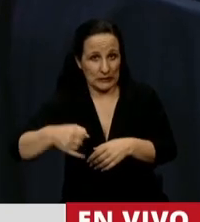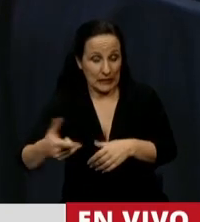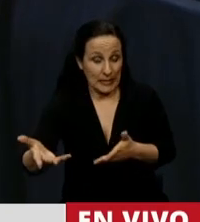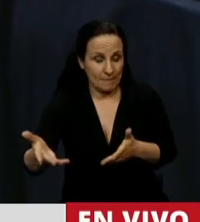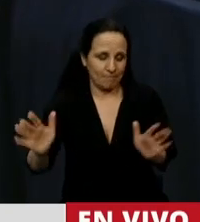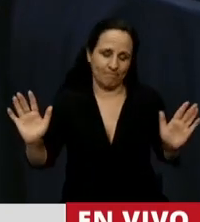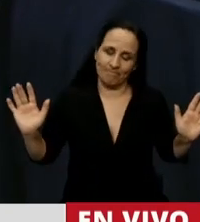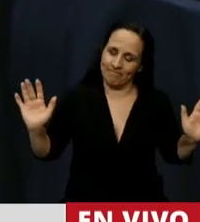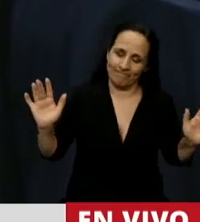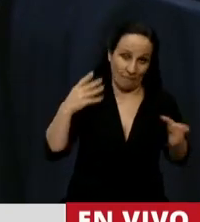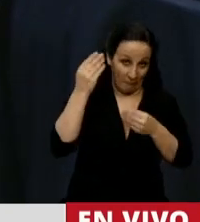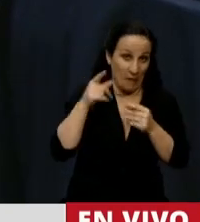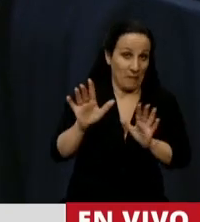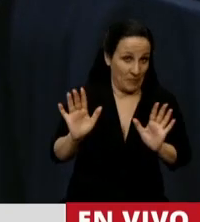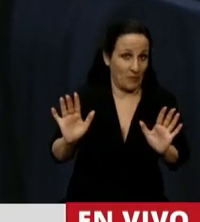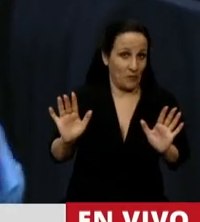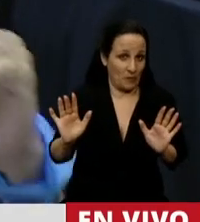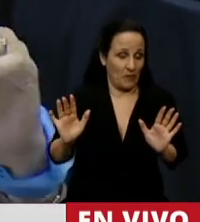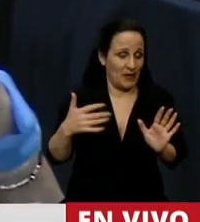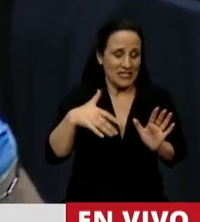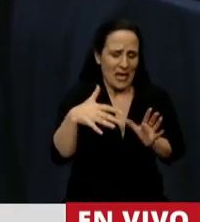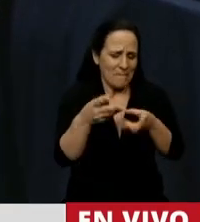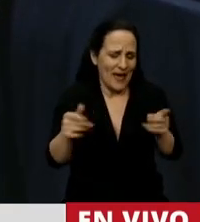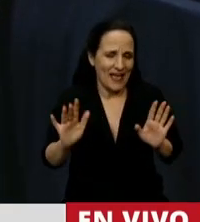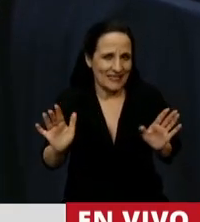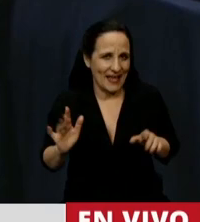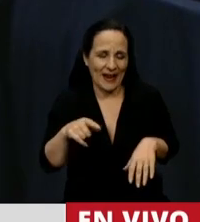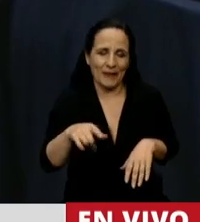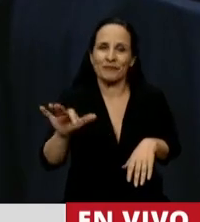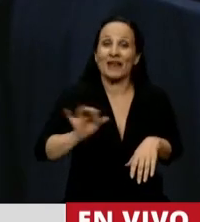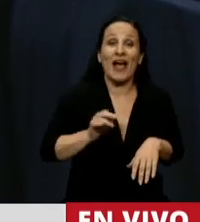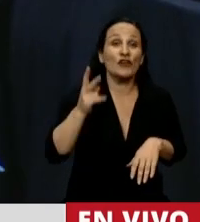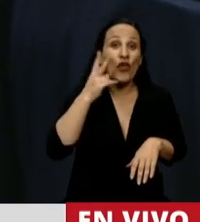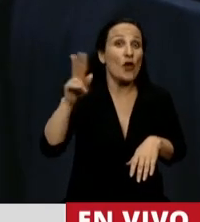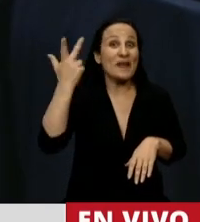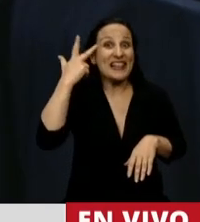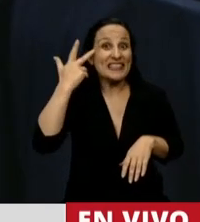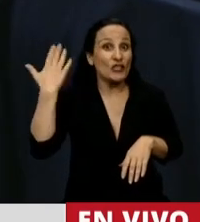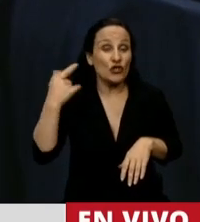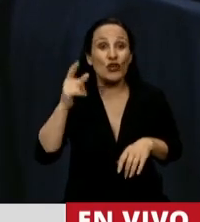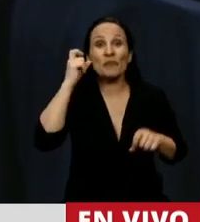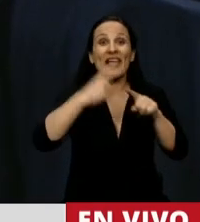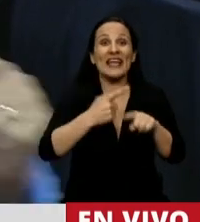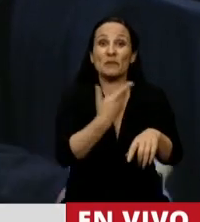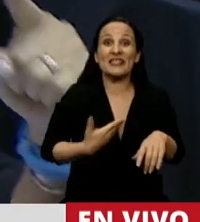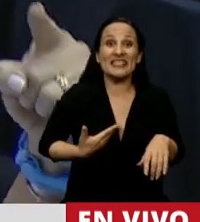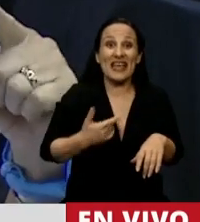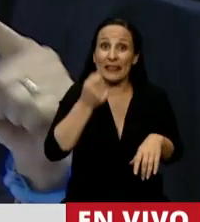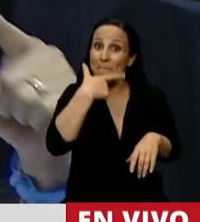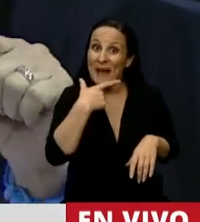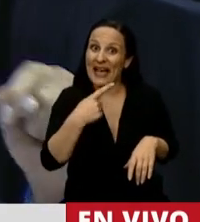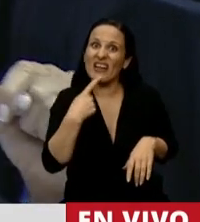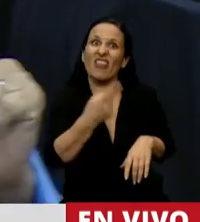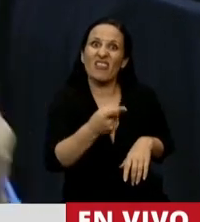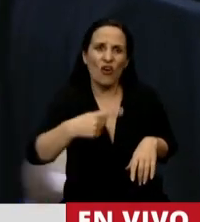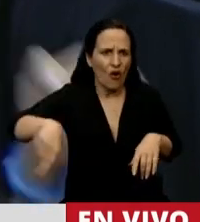cerrar, señor presidente, quiero homenajear al año 2018, donde nuestro expresidente Macri dijo: siéntanse